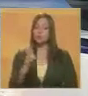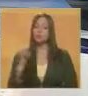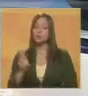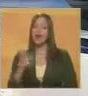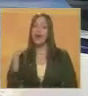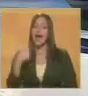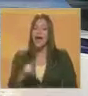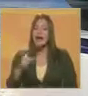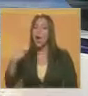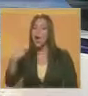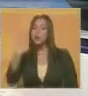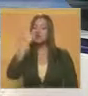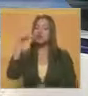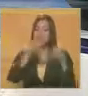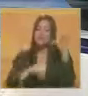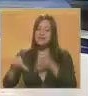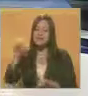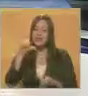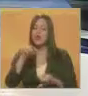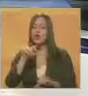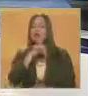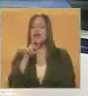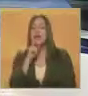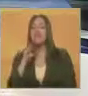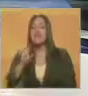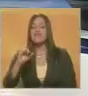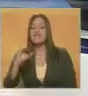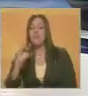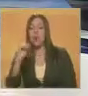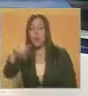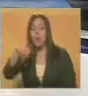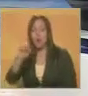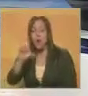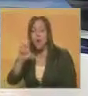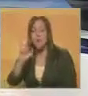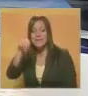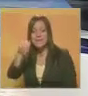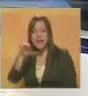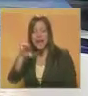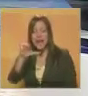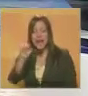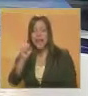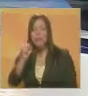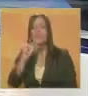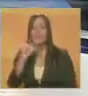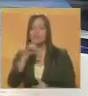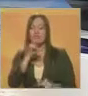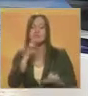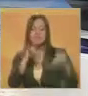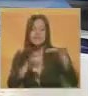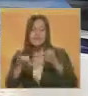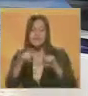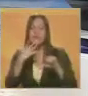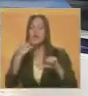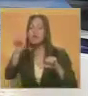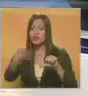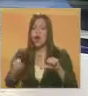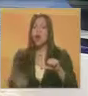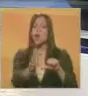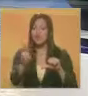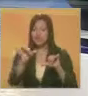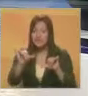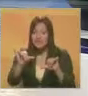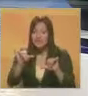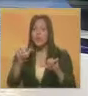de biopolímeros para tratamientos estéticos la contraloría sanitaria aplicará sanciones legales o administrativas a todos Los profesionales de la